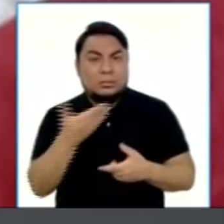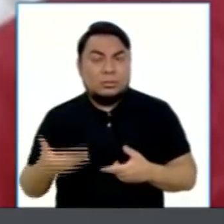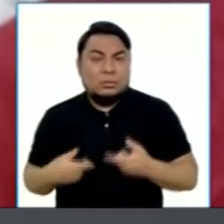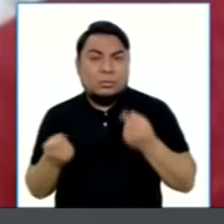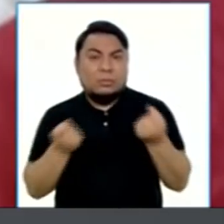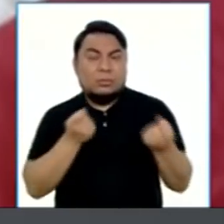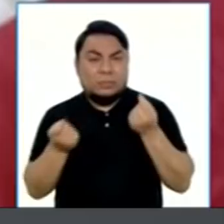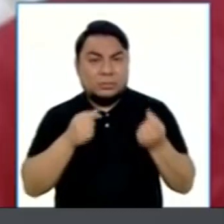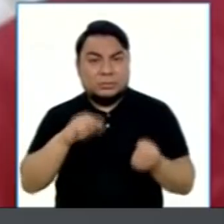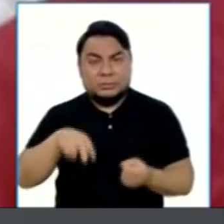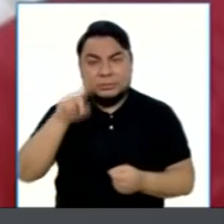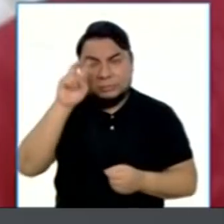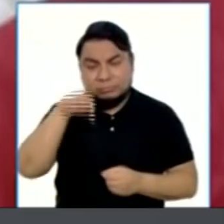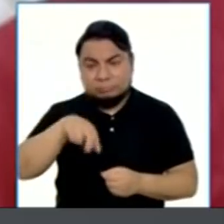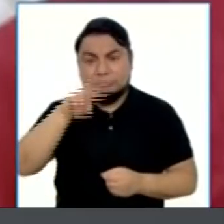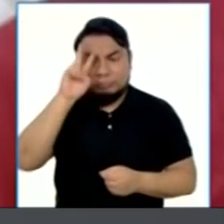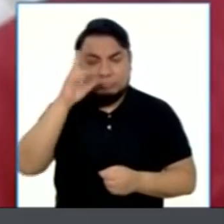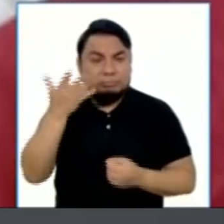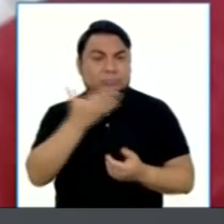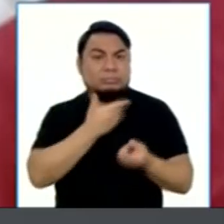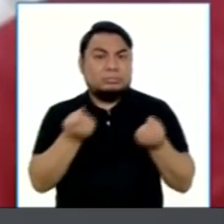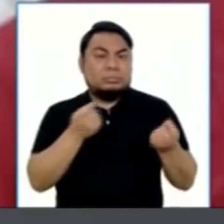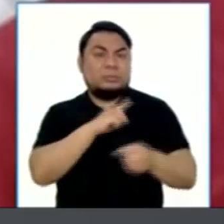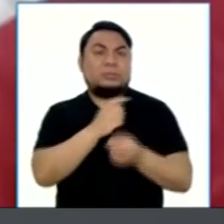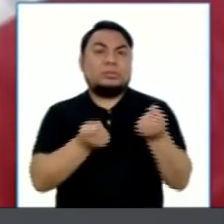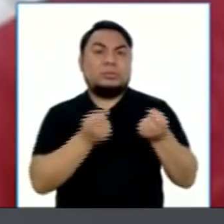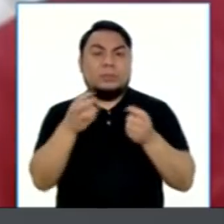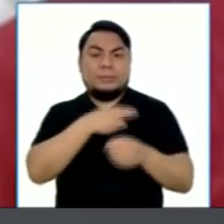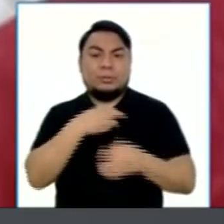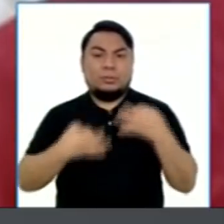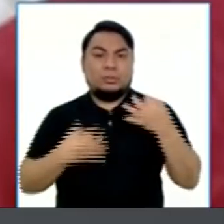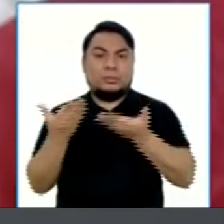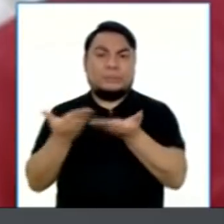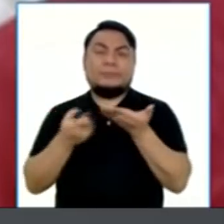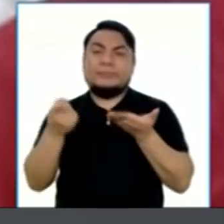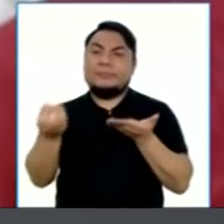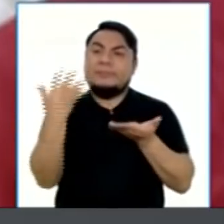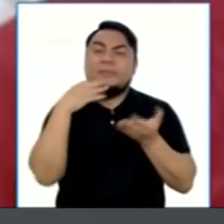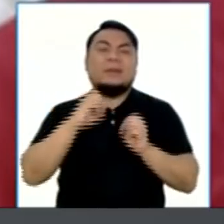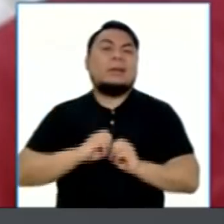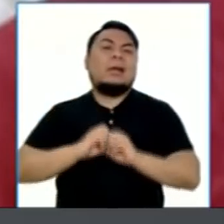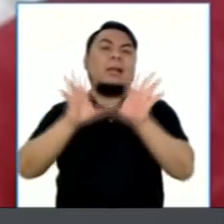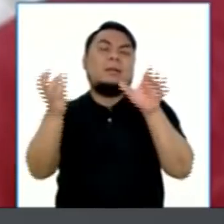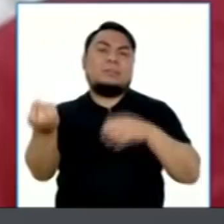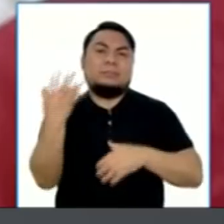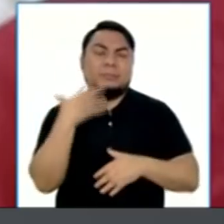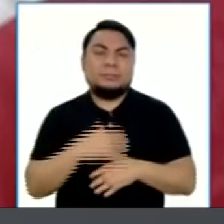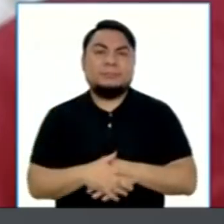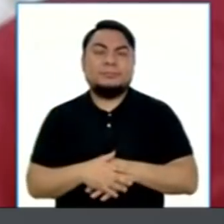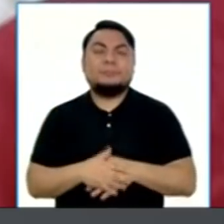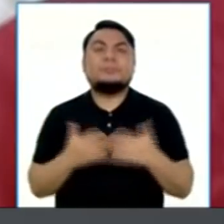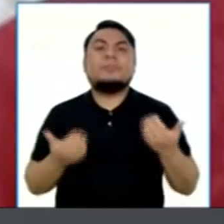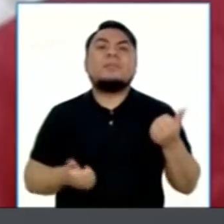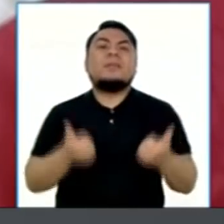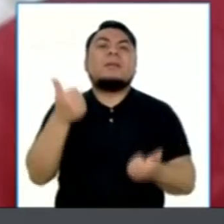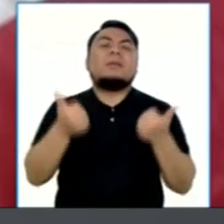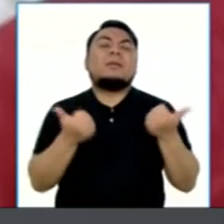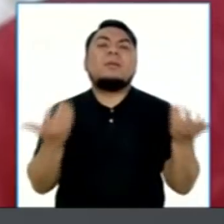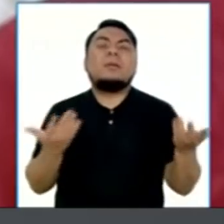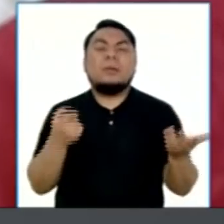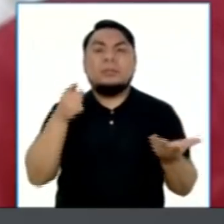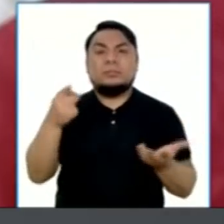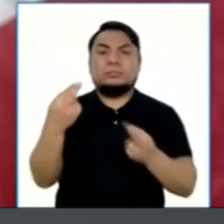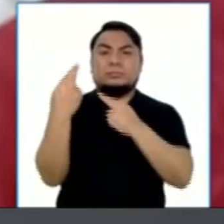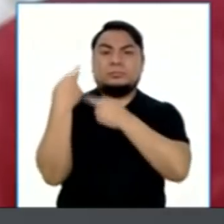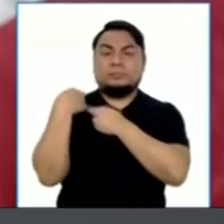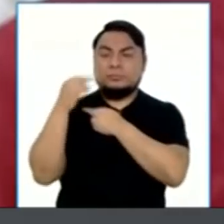gobierno, del Poder Ejecutivo, el Ministerio de Justicia, determinó claramente cuáles eran las competencias